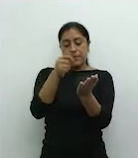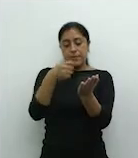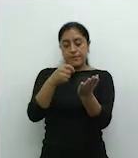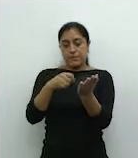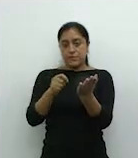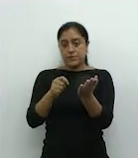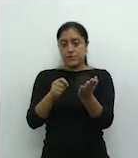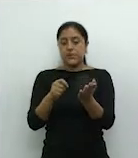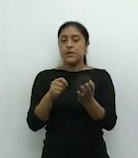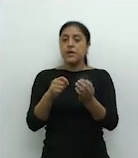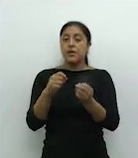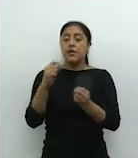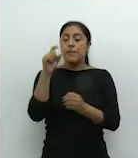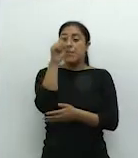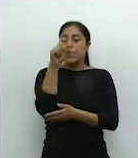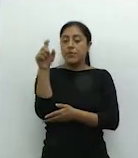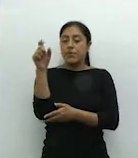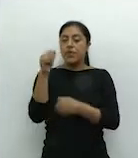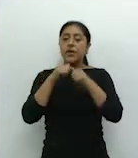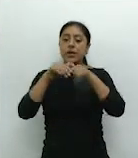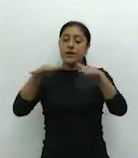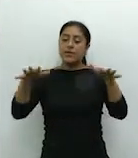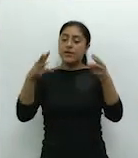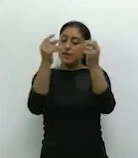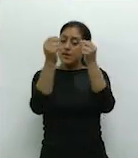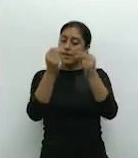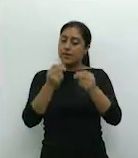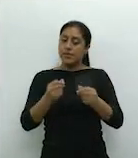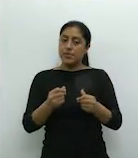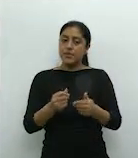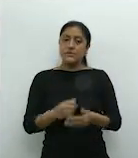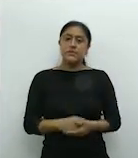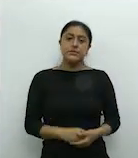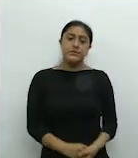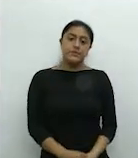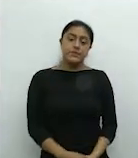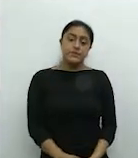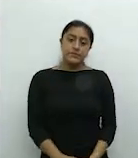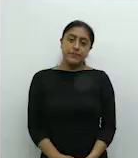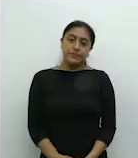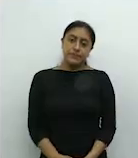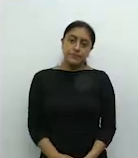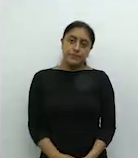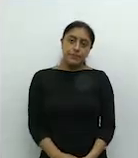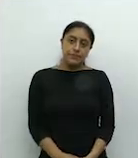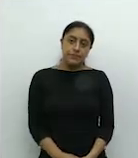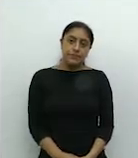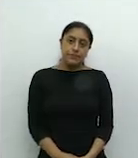supervisado en todo momento por la Contraloría General de Cuentas.